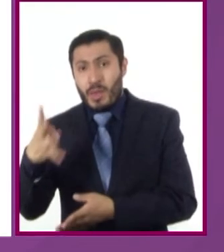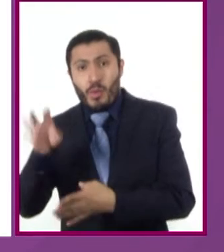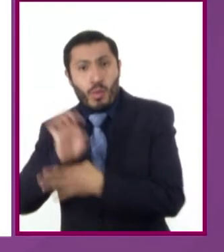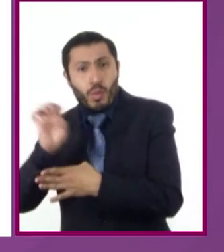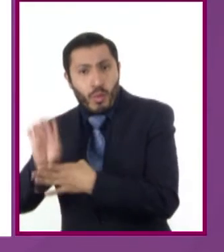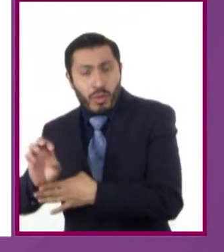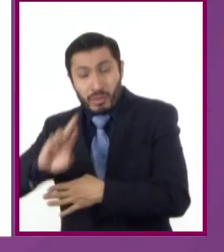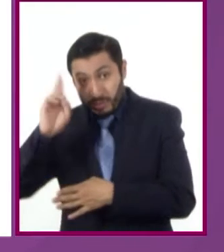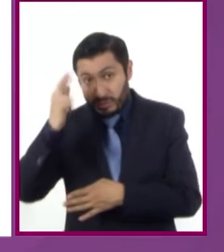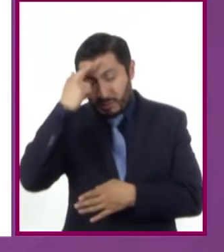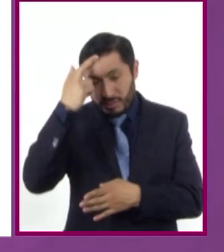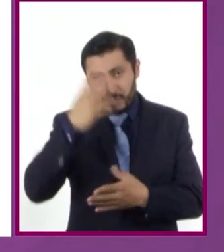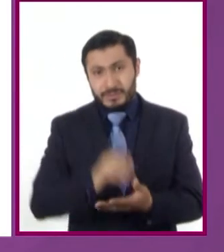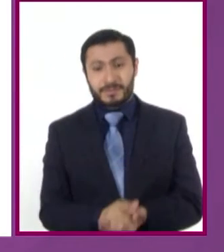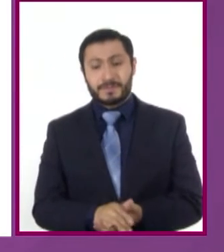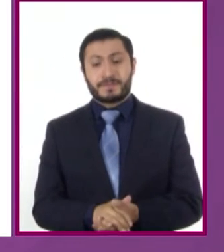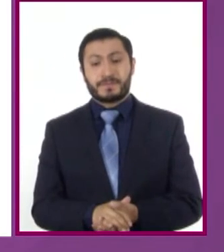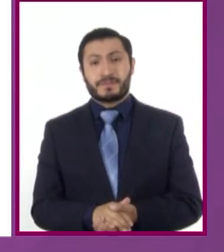Entonces, recordemos